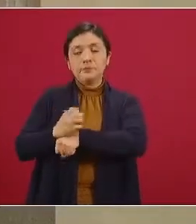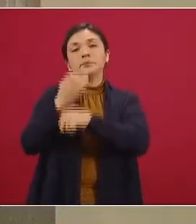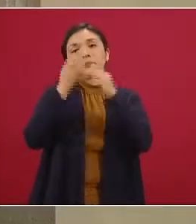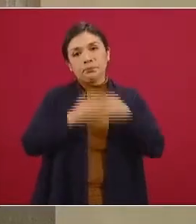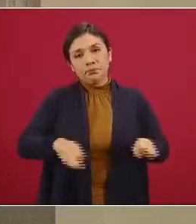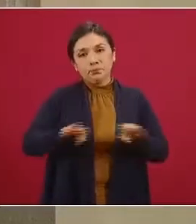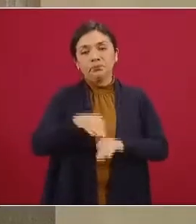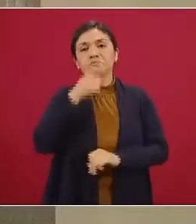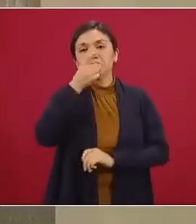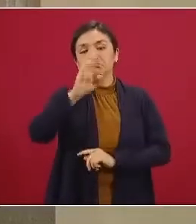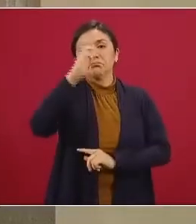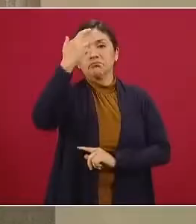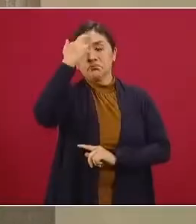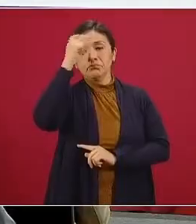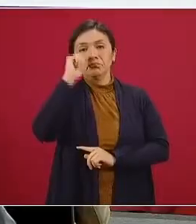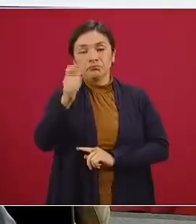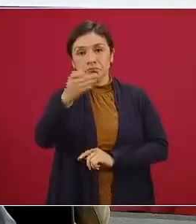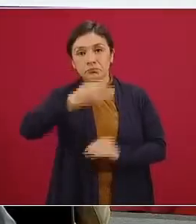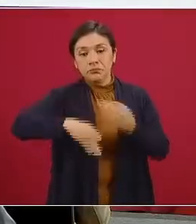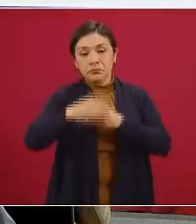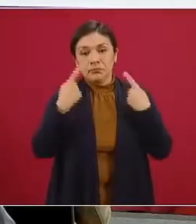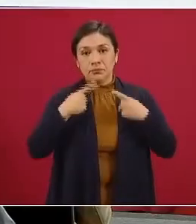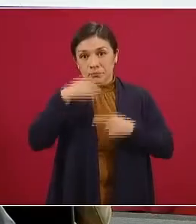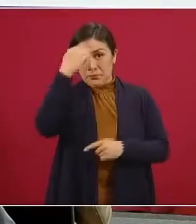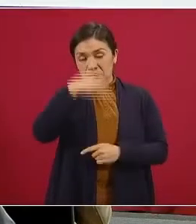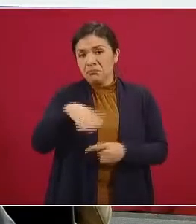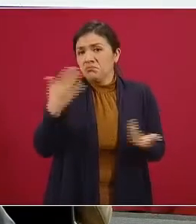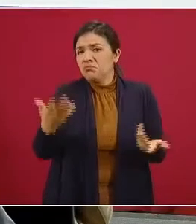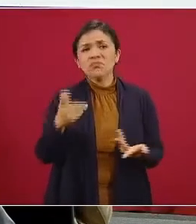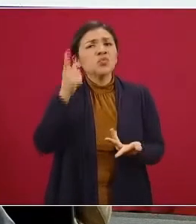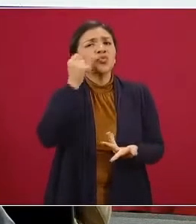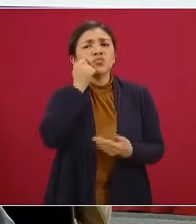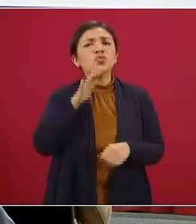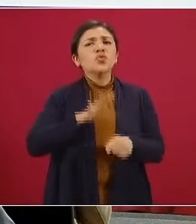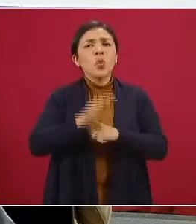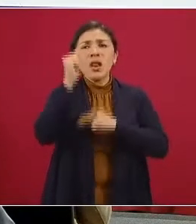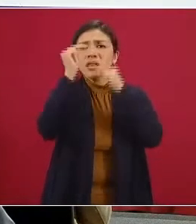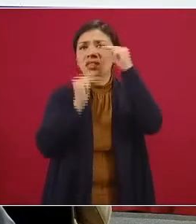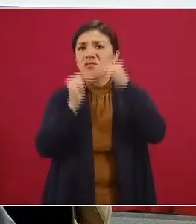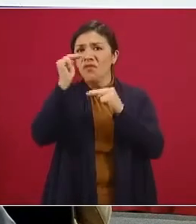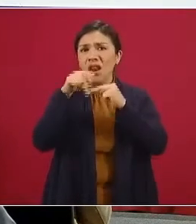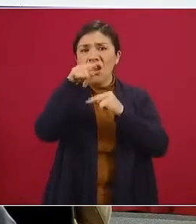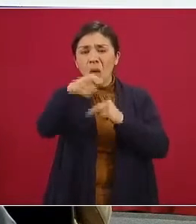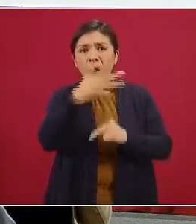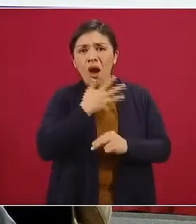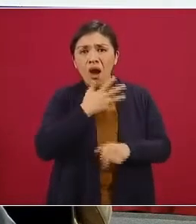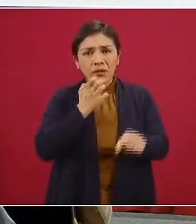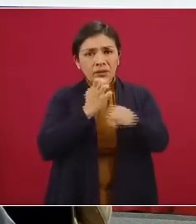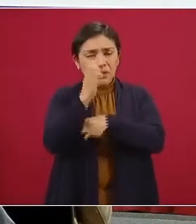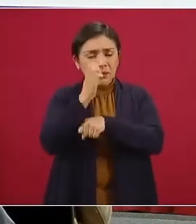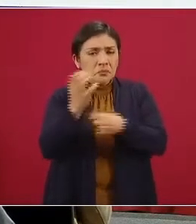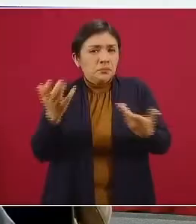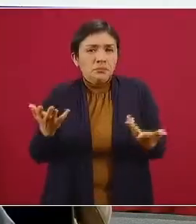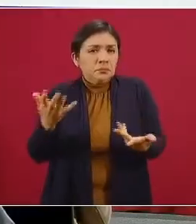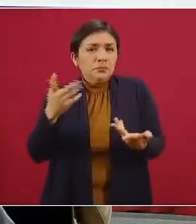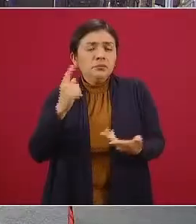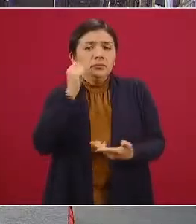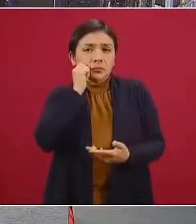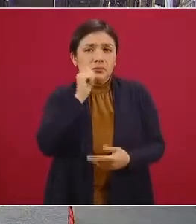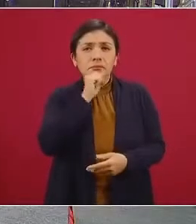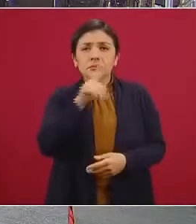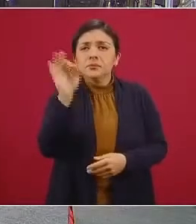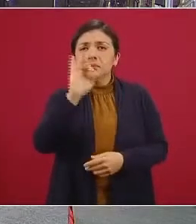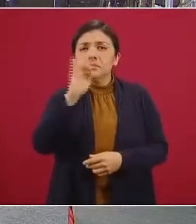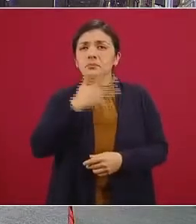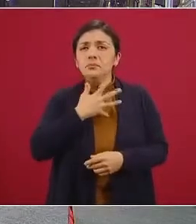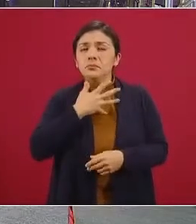importante recordarle a la población que independientemente del nivel del riesgo en que se encuentren, aún incluido se encontraran